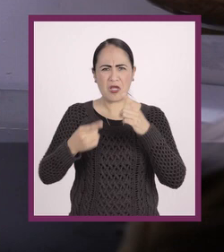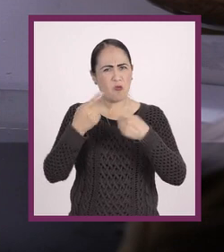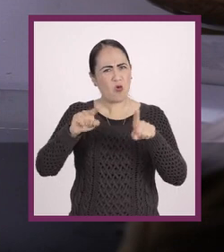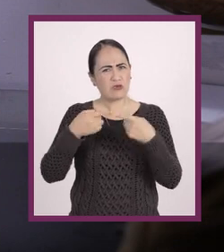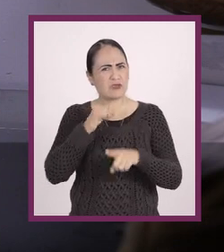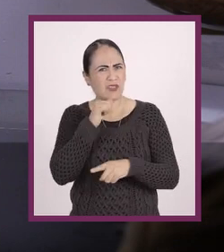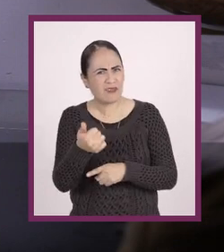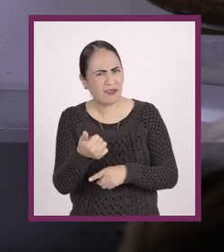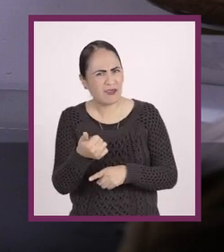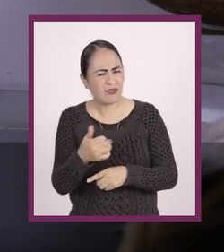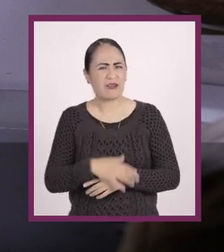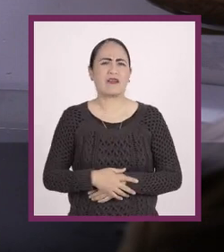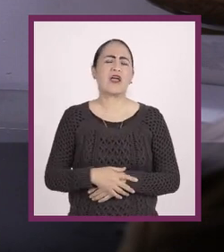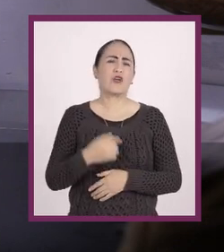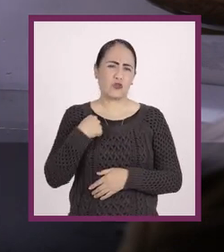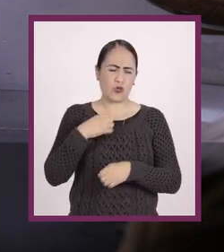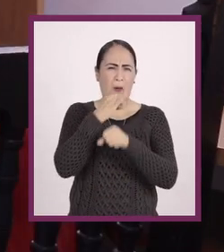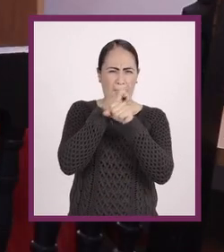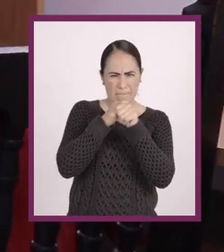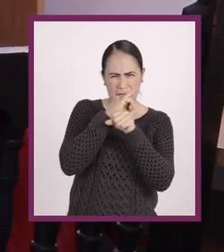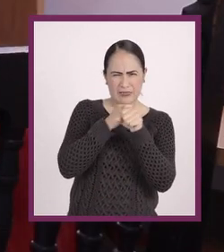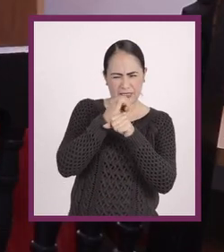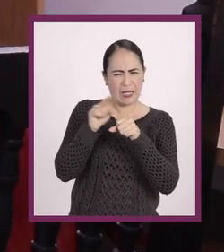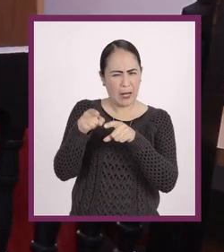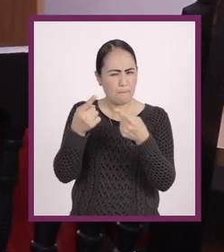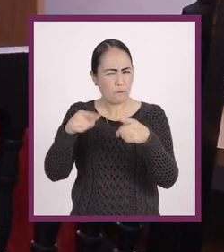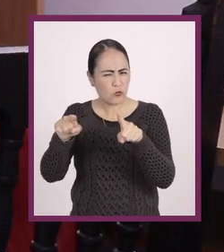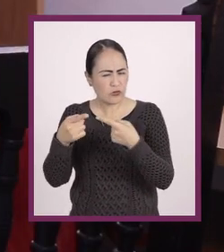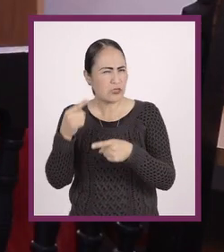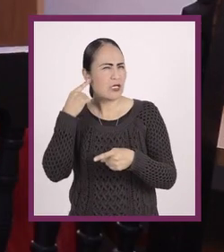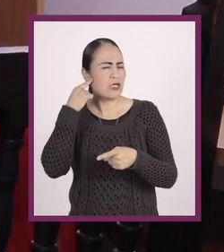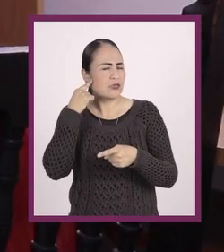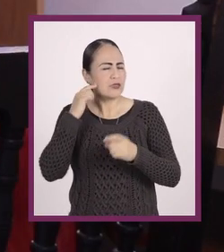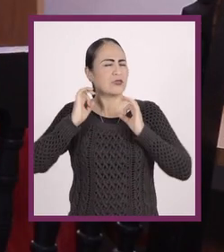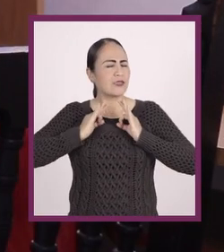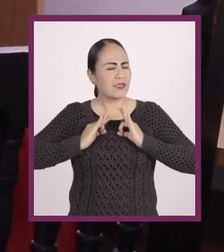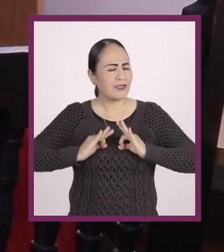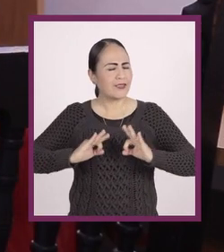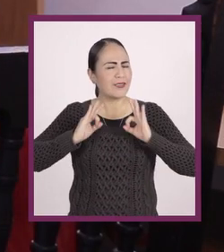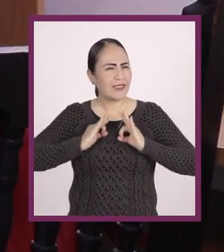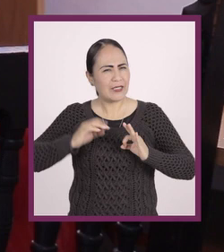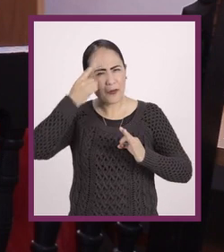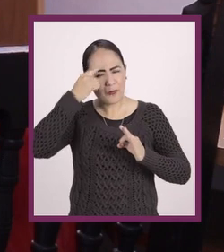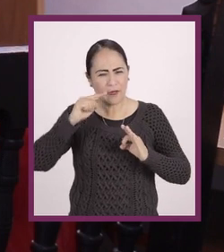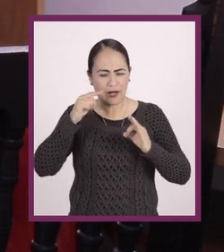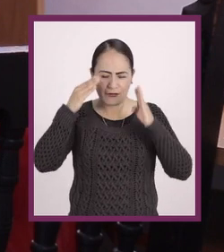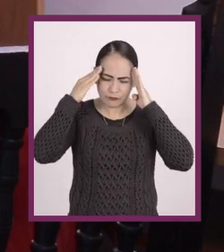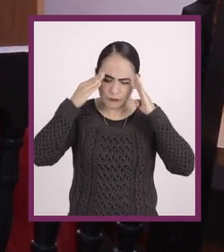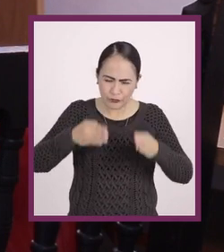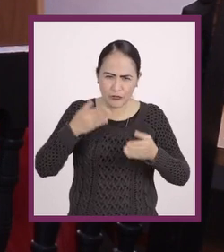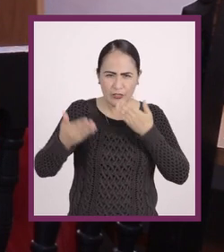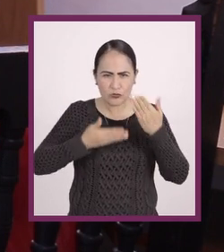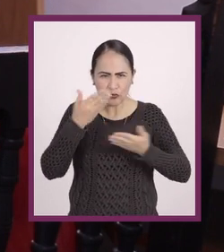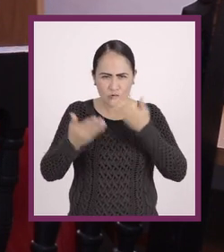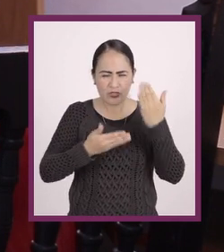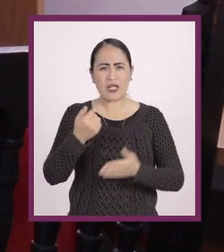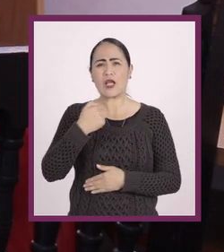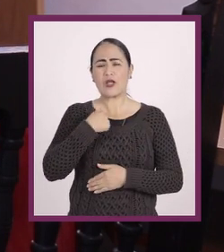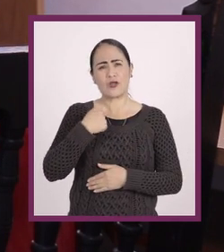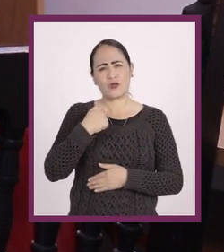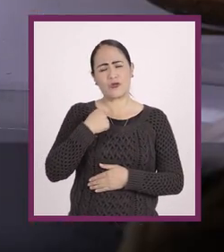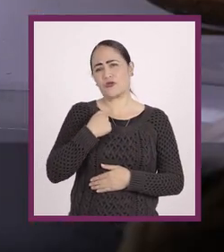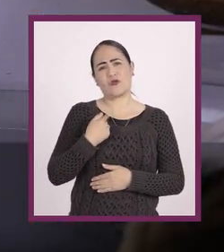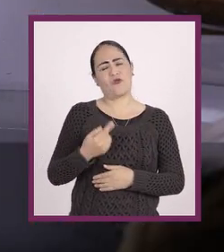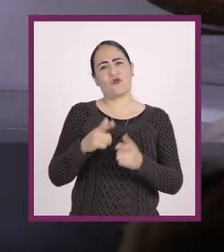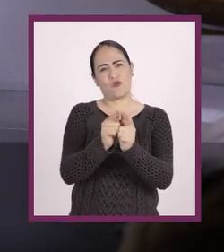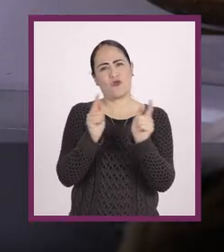por lo que indagado es preferible la música que te genera un estado de ánimo tranquilo agradable para que logres concentrar pues ya lo logró